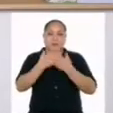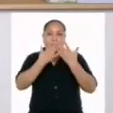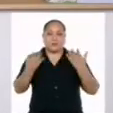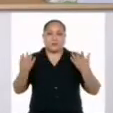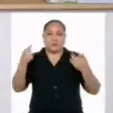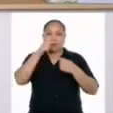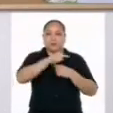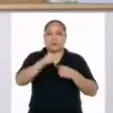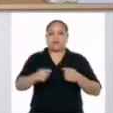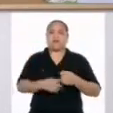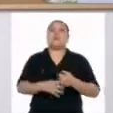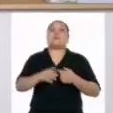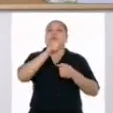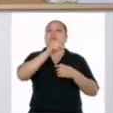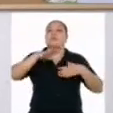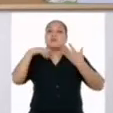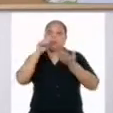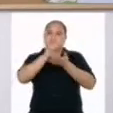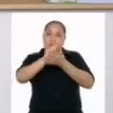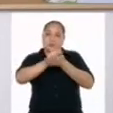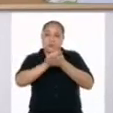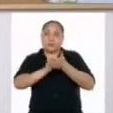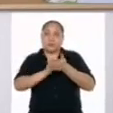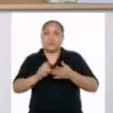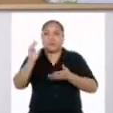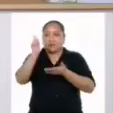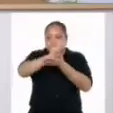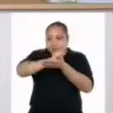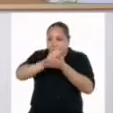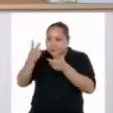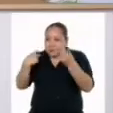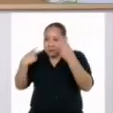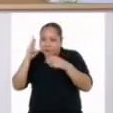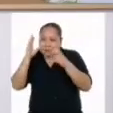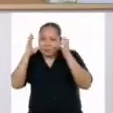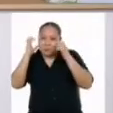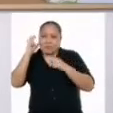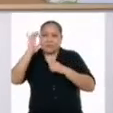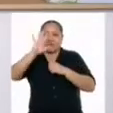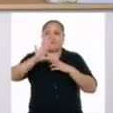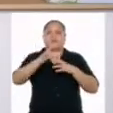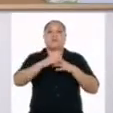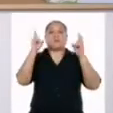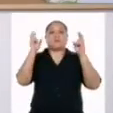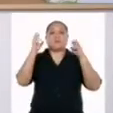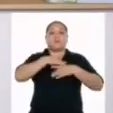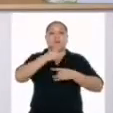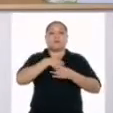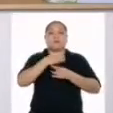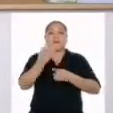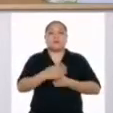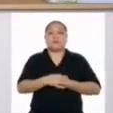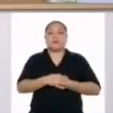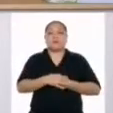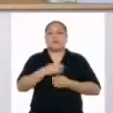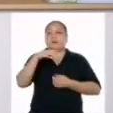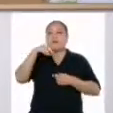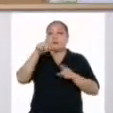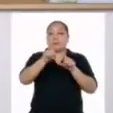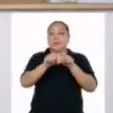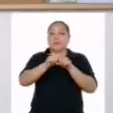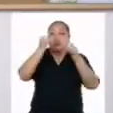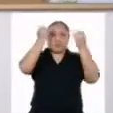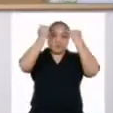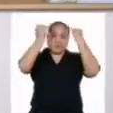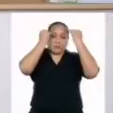hechos sobre los que podrán escribir. Tomen nota del tema que sea de su interés escribir y de las ideas que